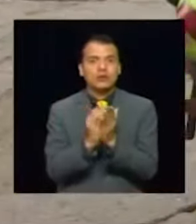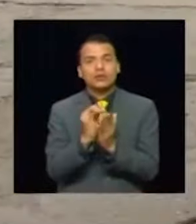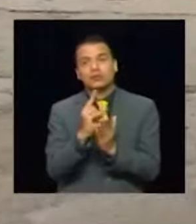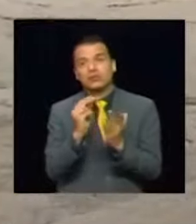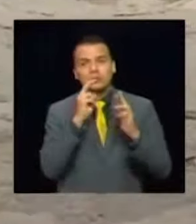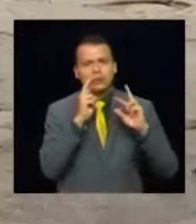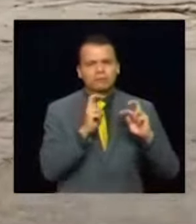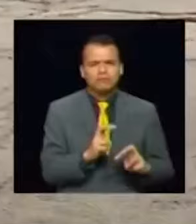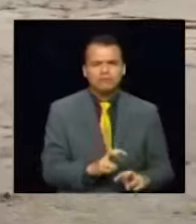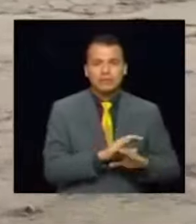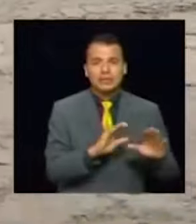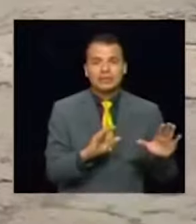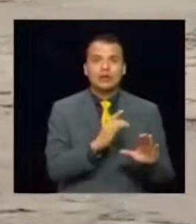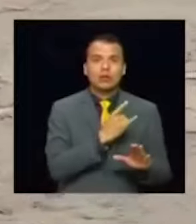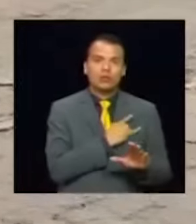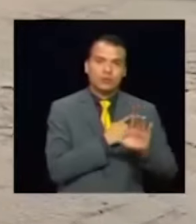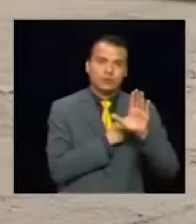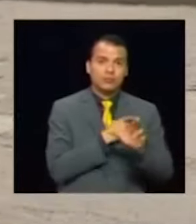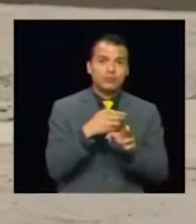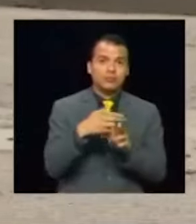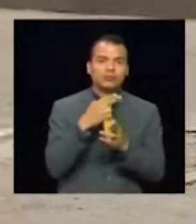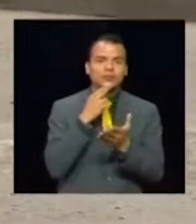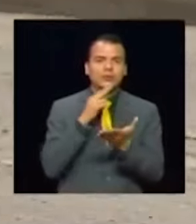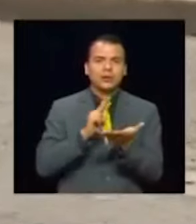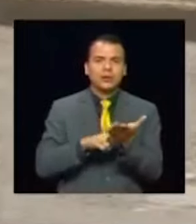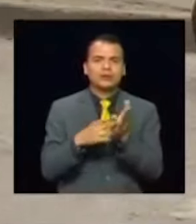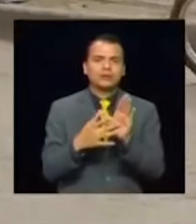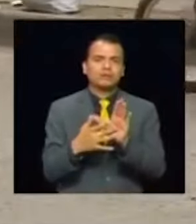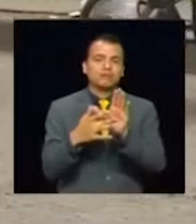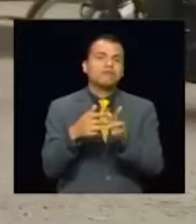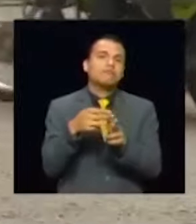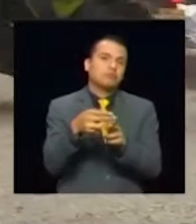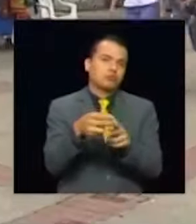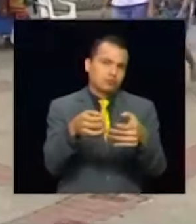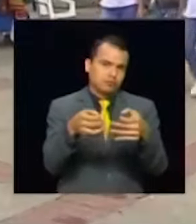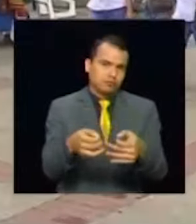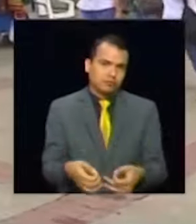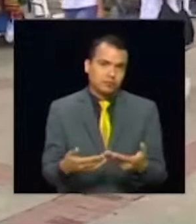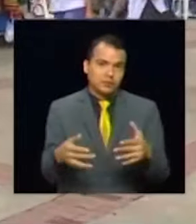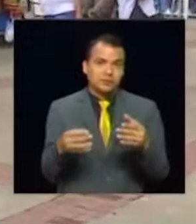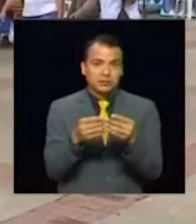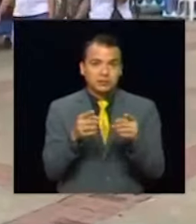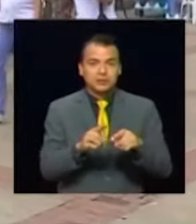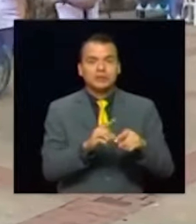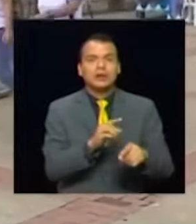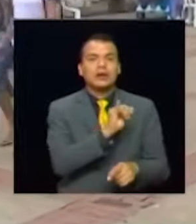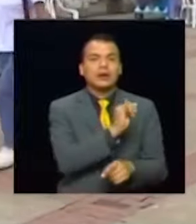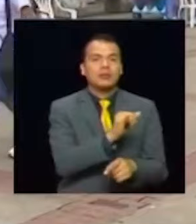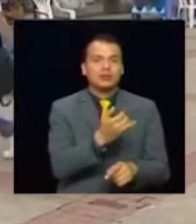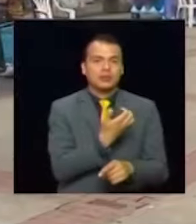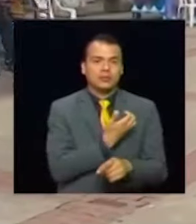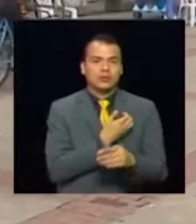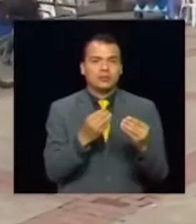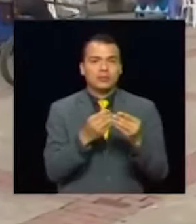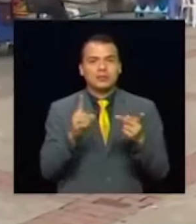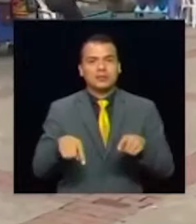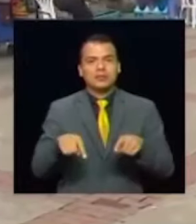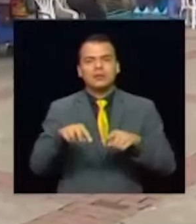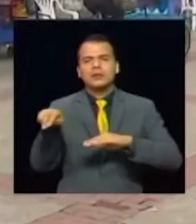emitan un comunicado en las próximas horas. Ante este acto de violencia, tanto la alcaldía de Jamundí como el departamento de